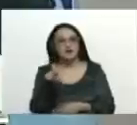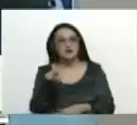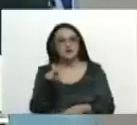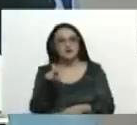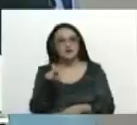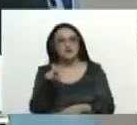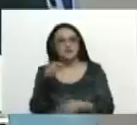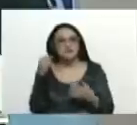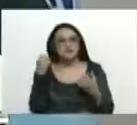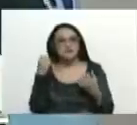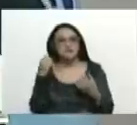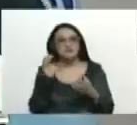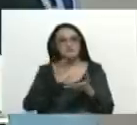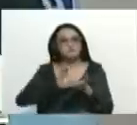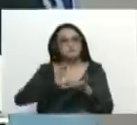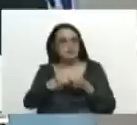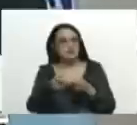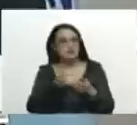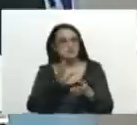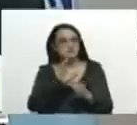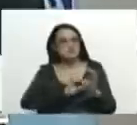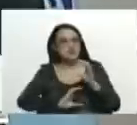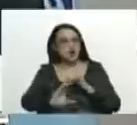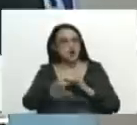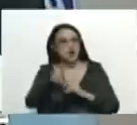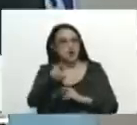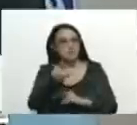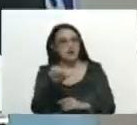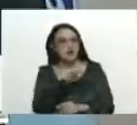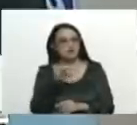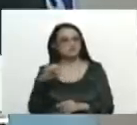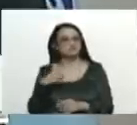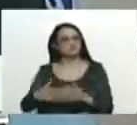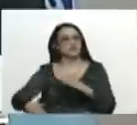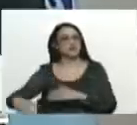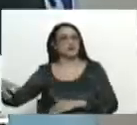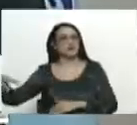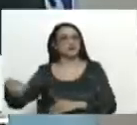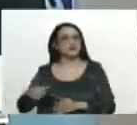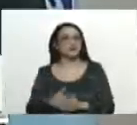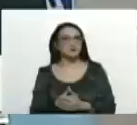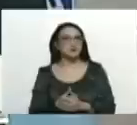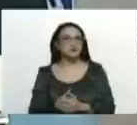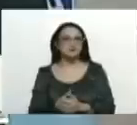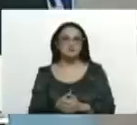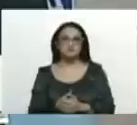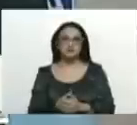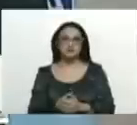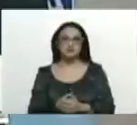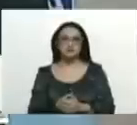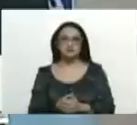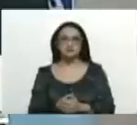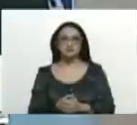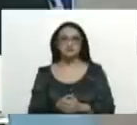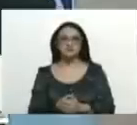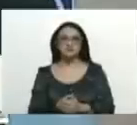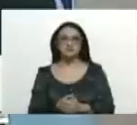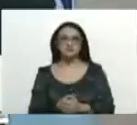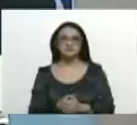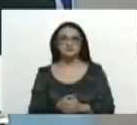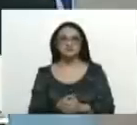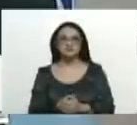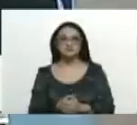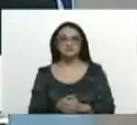practicó el soborno la extorsión de manera individual de manera mil millonaria Entonces